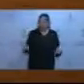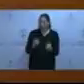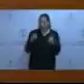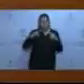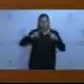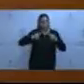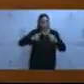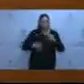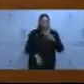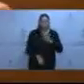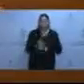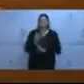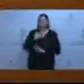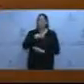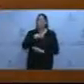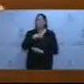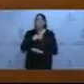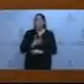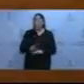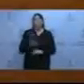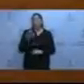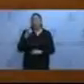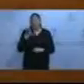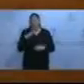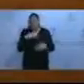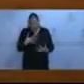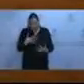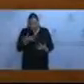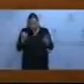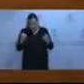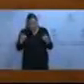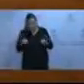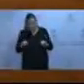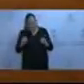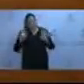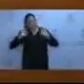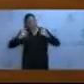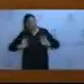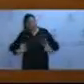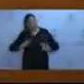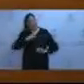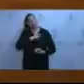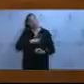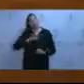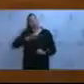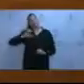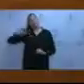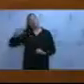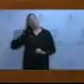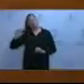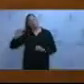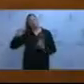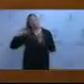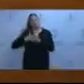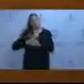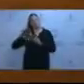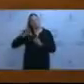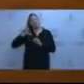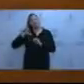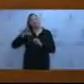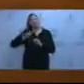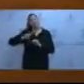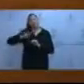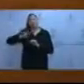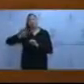en la práctica, por lo que atañe a su pregunta, la Comisión Europea entiende que es incompatible con el derecho de la Unión que en